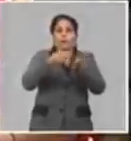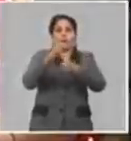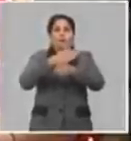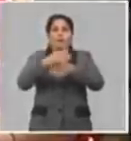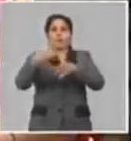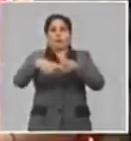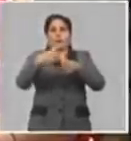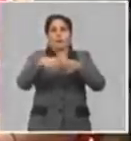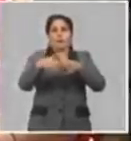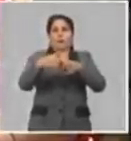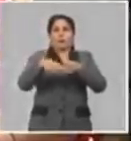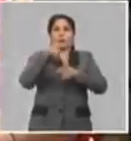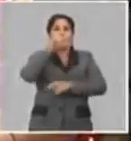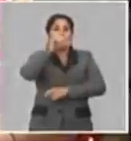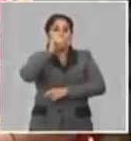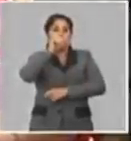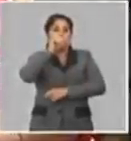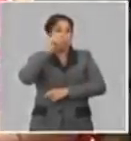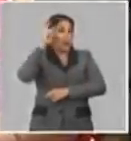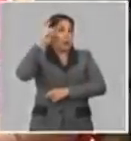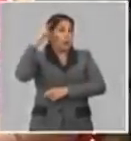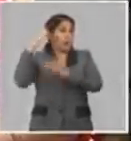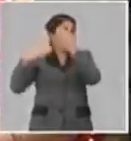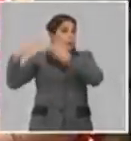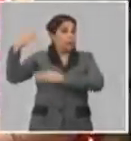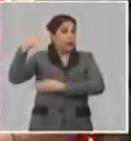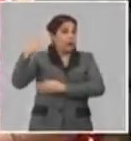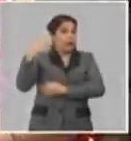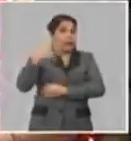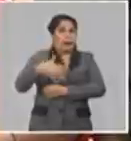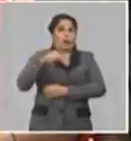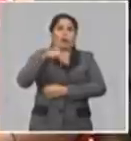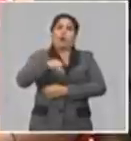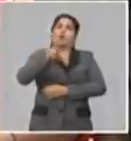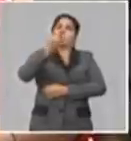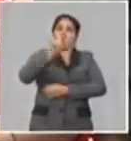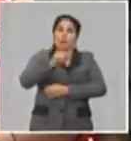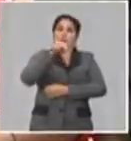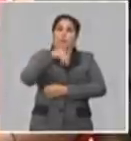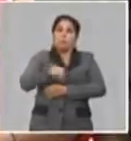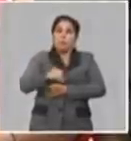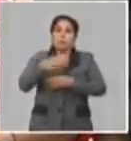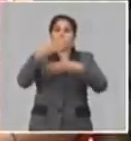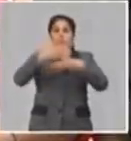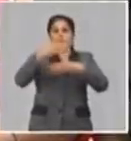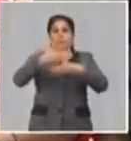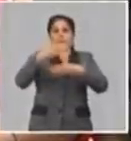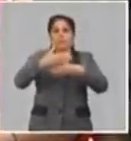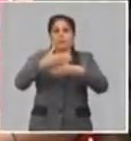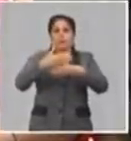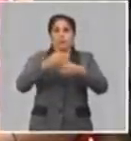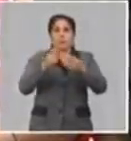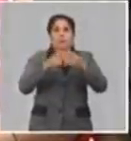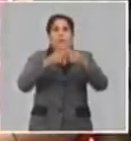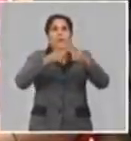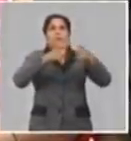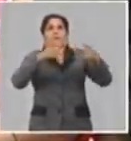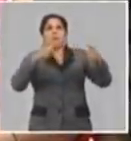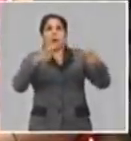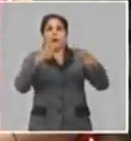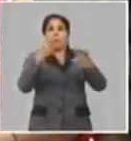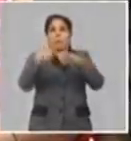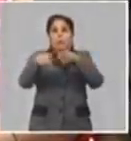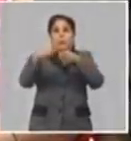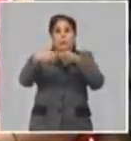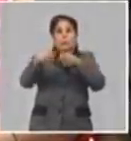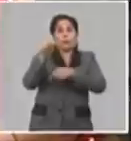productos, incluido el pollo, el producto de primera necesidad. Aún con estas limitaciones, el aumento de los productos